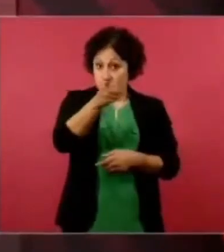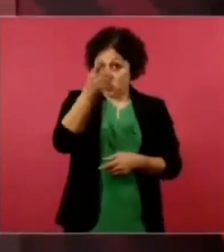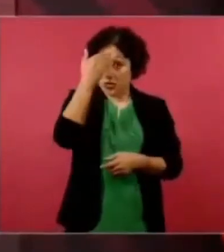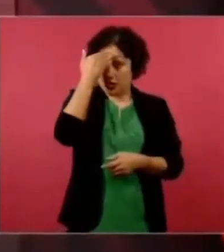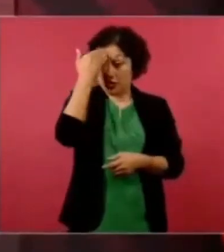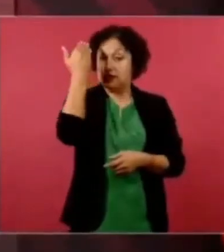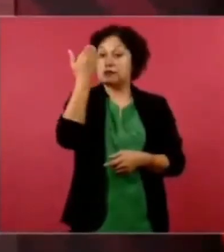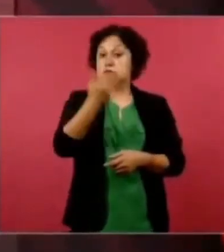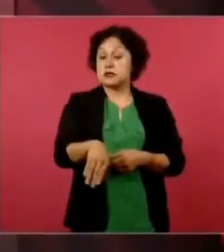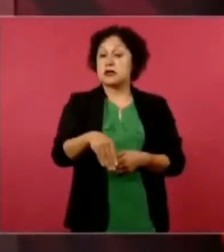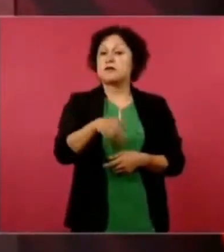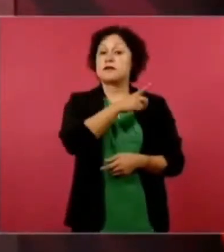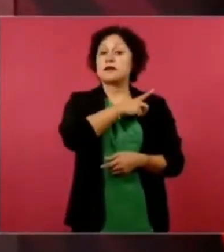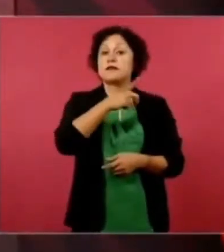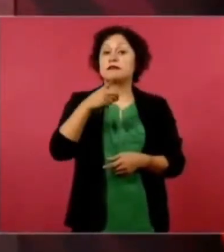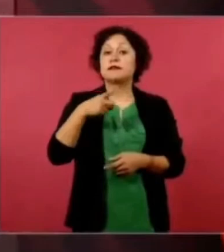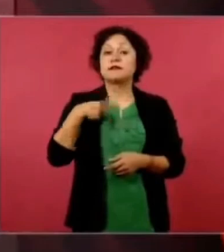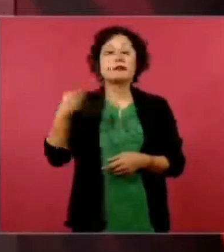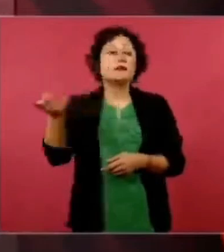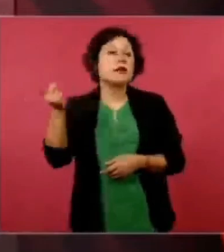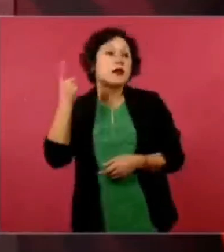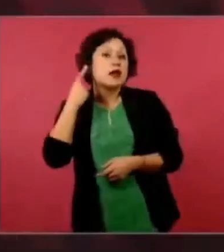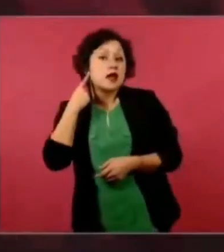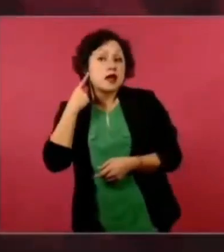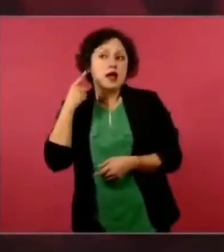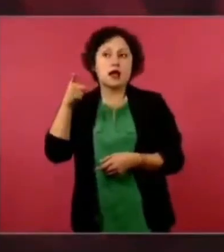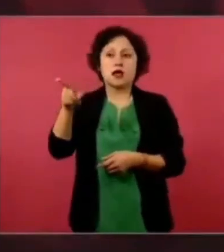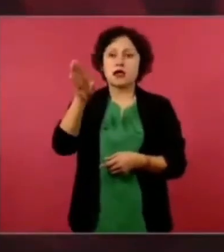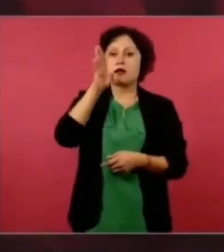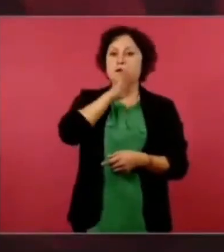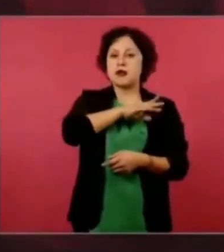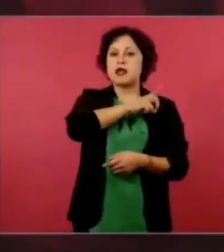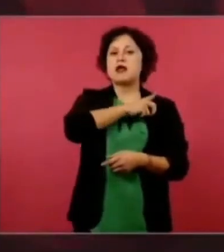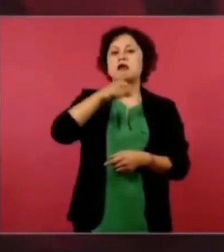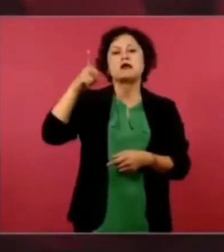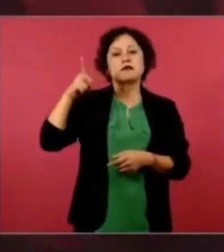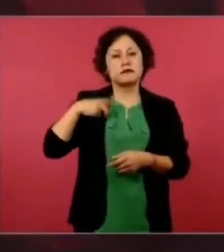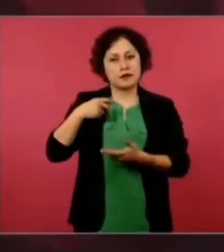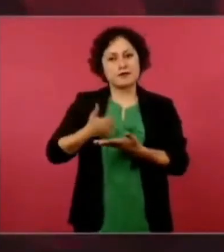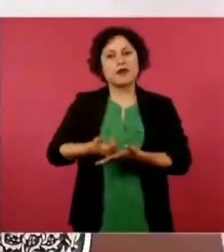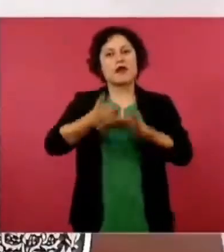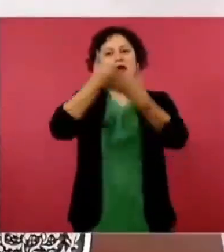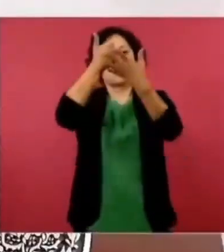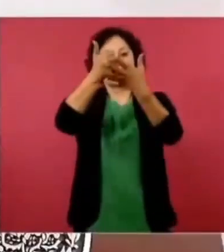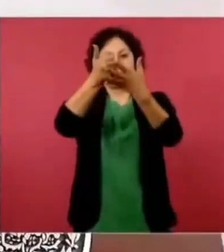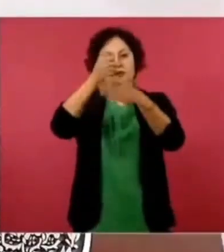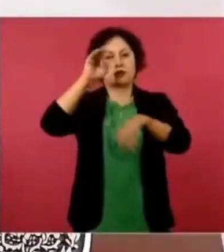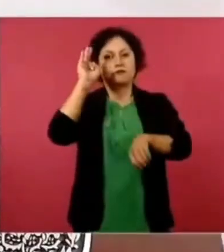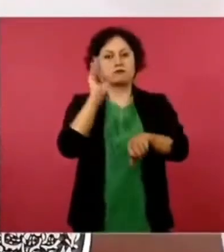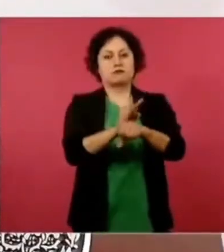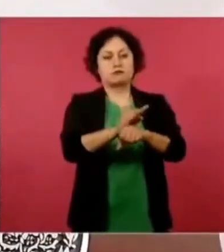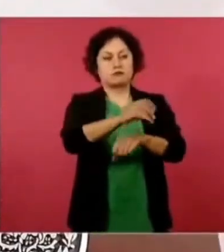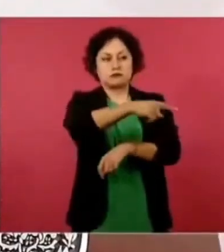tenían la obligación de intervenir para